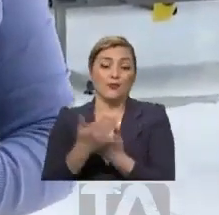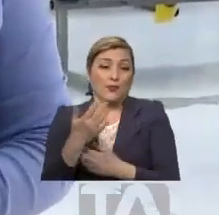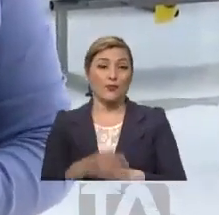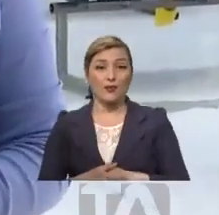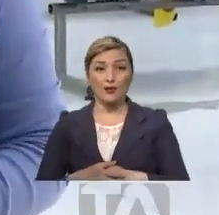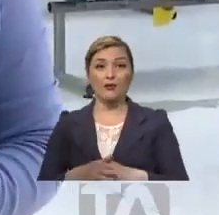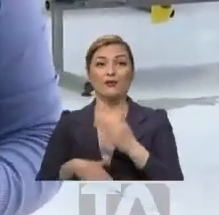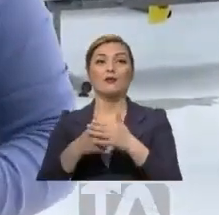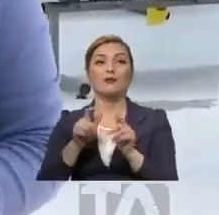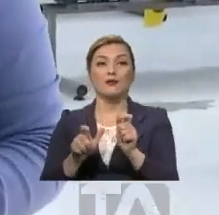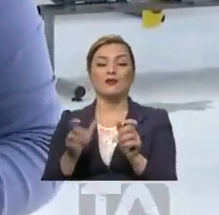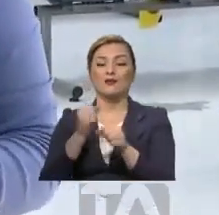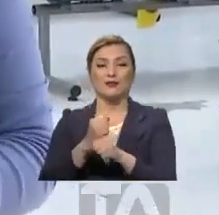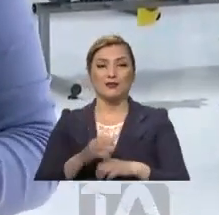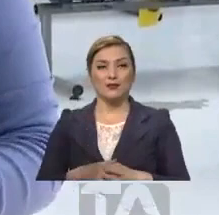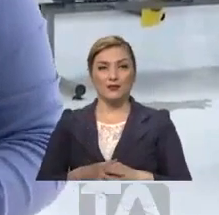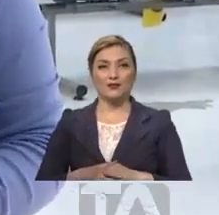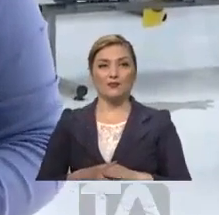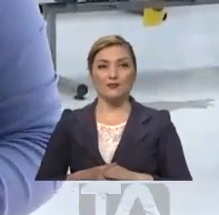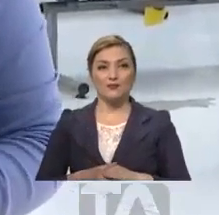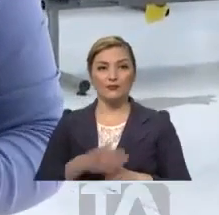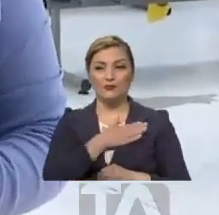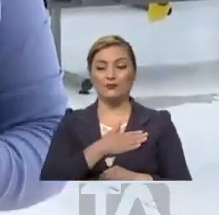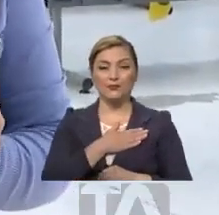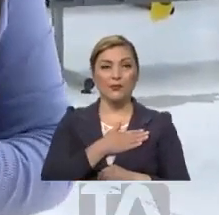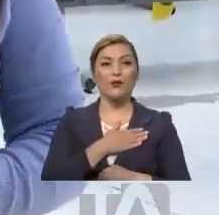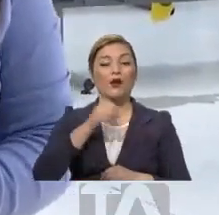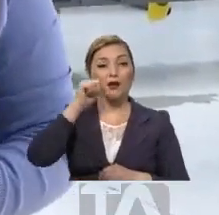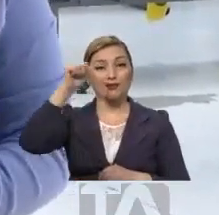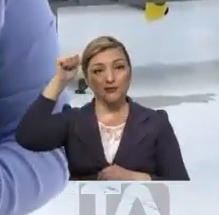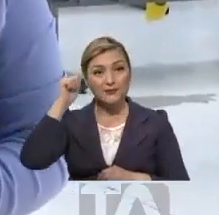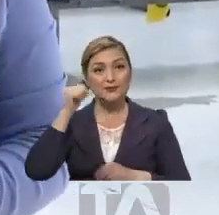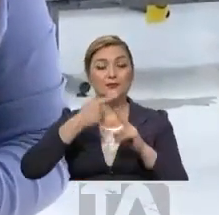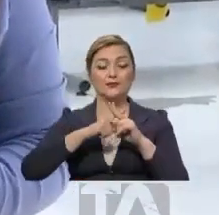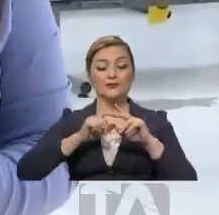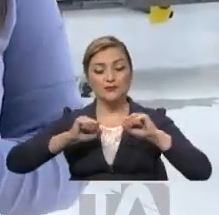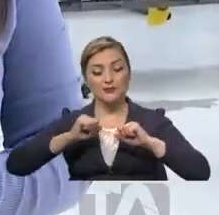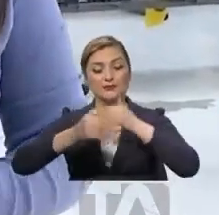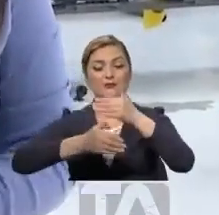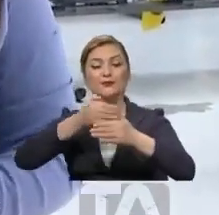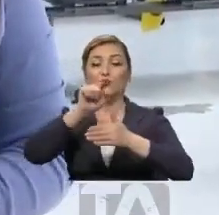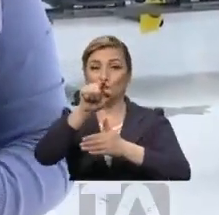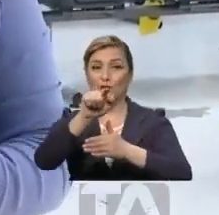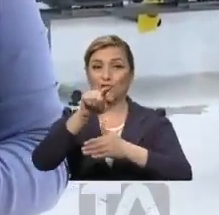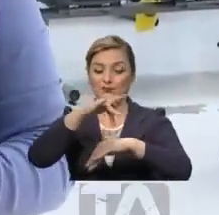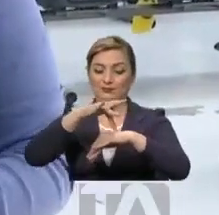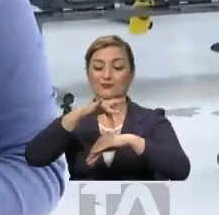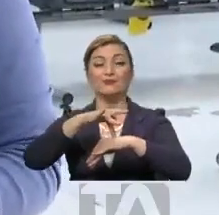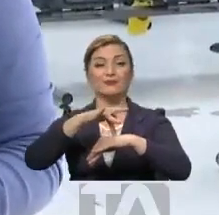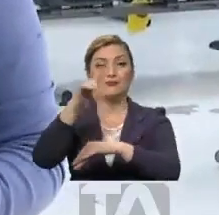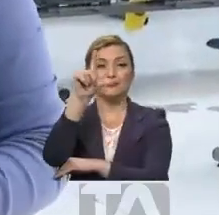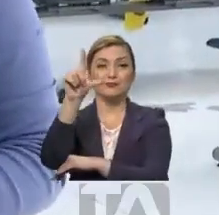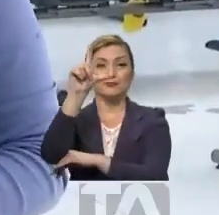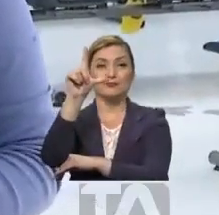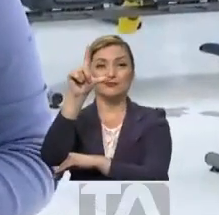y todas las personas pueden hacerlo. No se olvide que desde ayer precisamente ya se está realizando el proceso para que usted tome la cita y desde